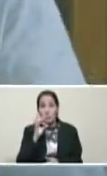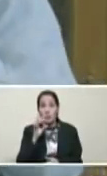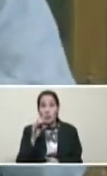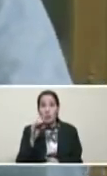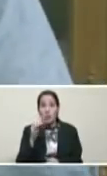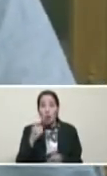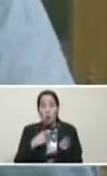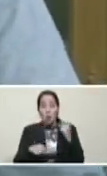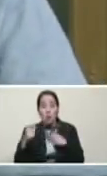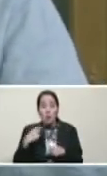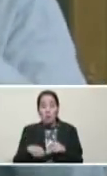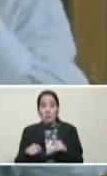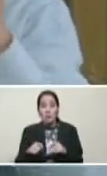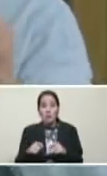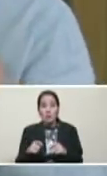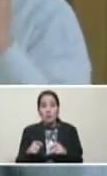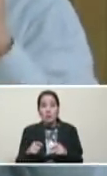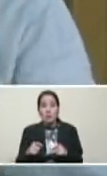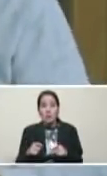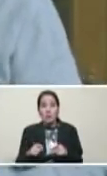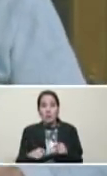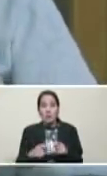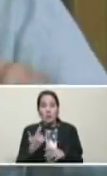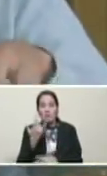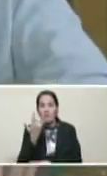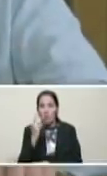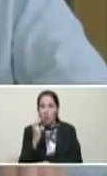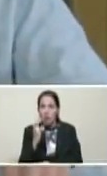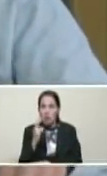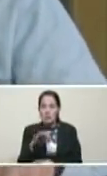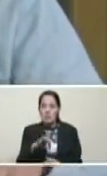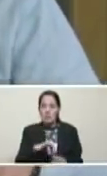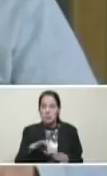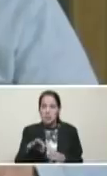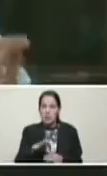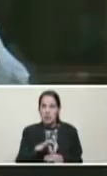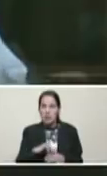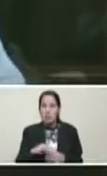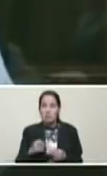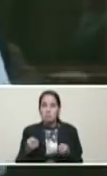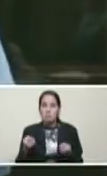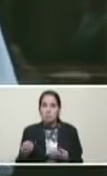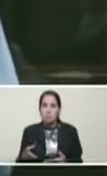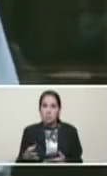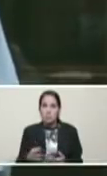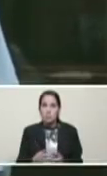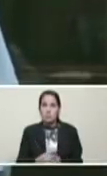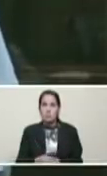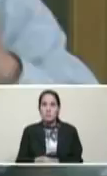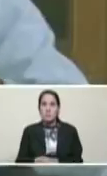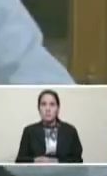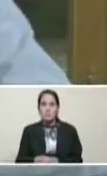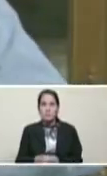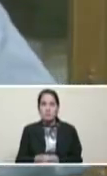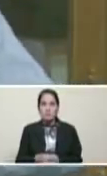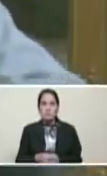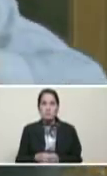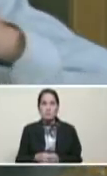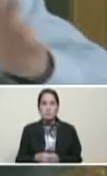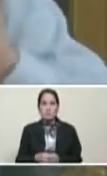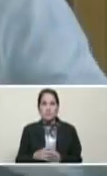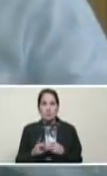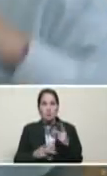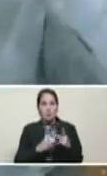las plantas y aristas y viveristas y méritos y de ahí va a los sembrados estás ahí van los sembrados que son los productos